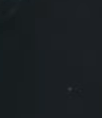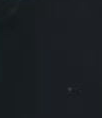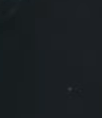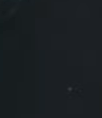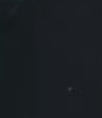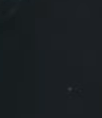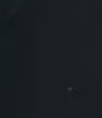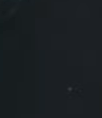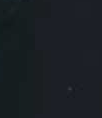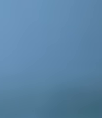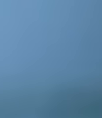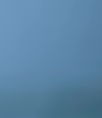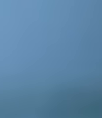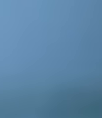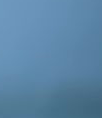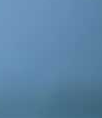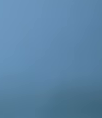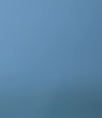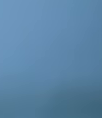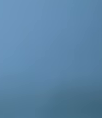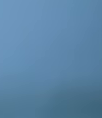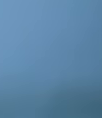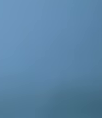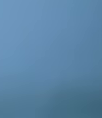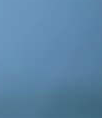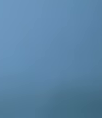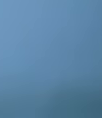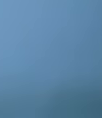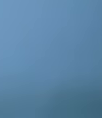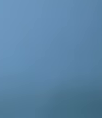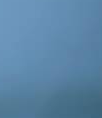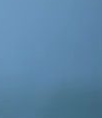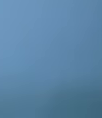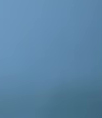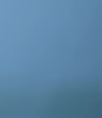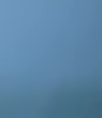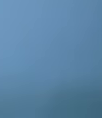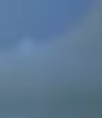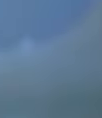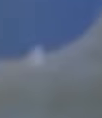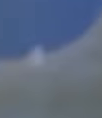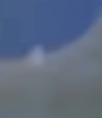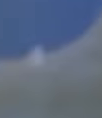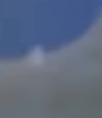El agua es nuestro futuro. Que no sea la última gota.